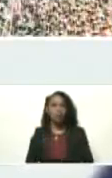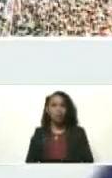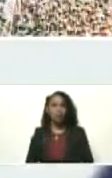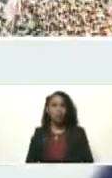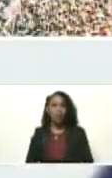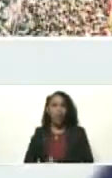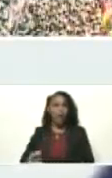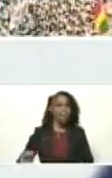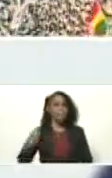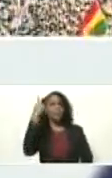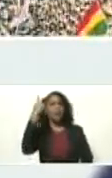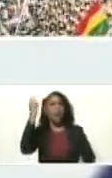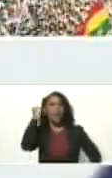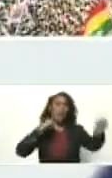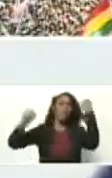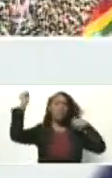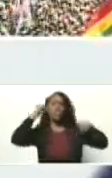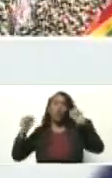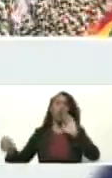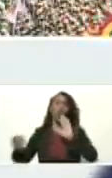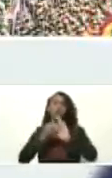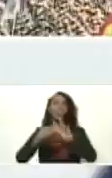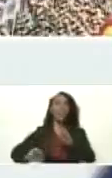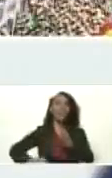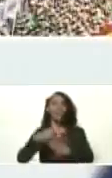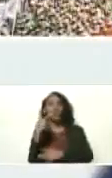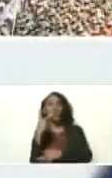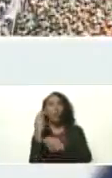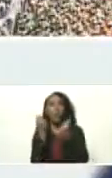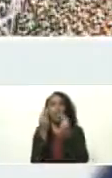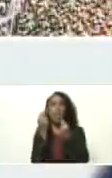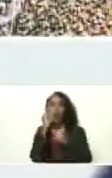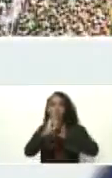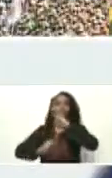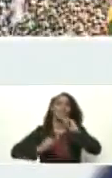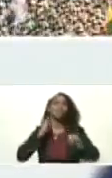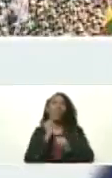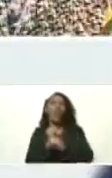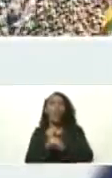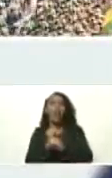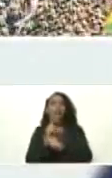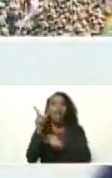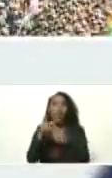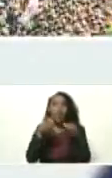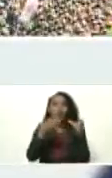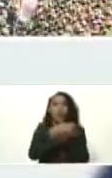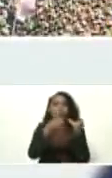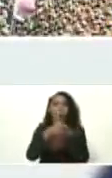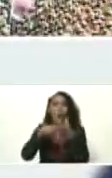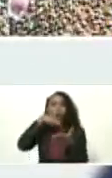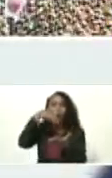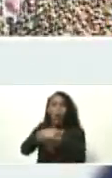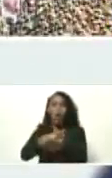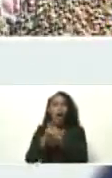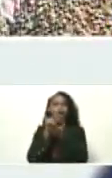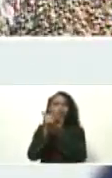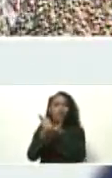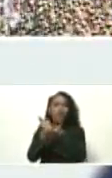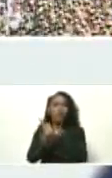La primera rebelión contra el Fondo Monetario Internacional y sus paquetes llamados de ayuda.